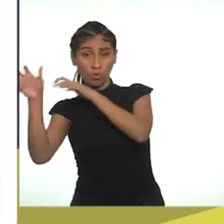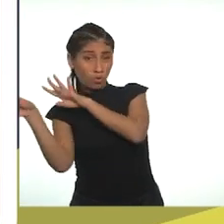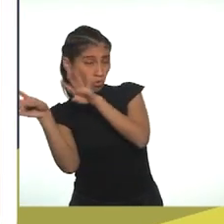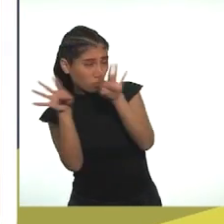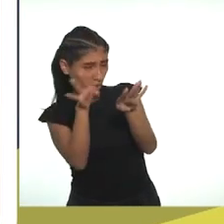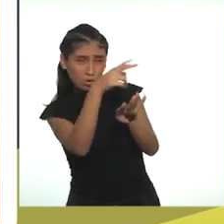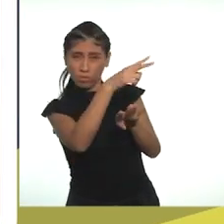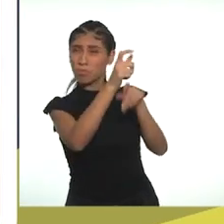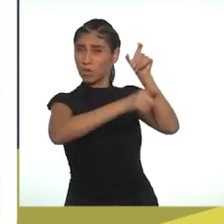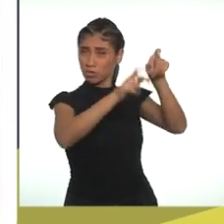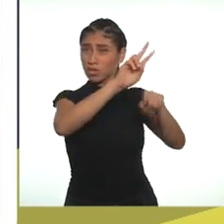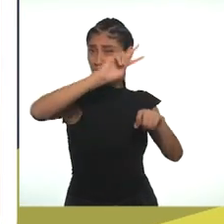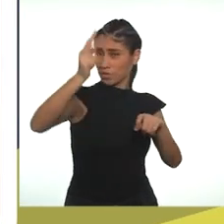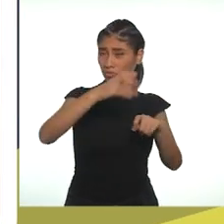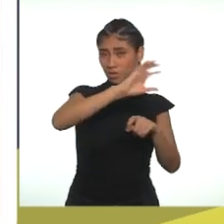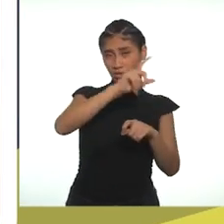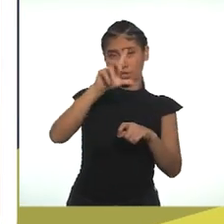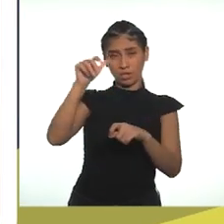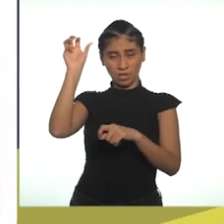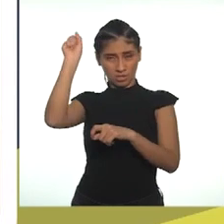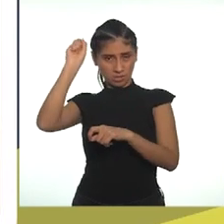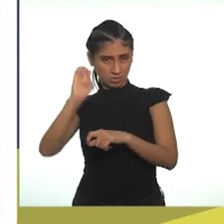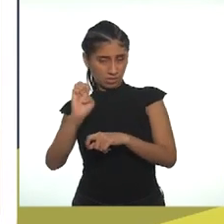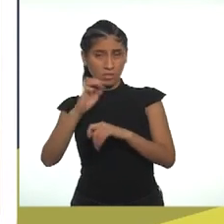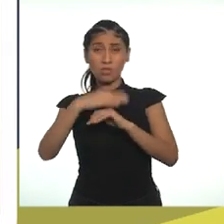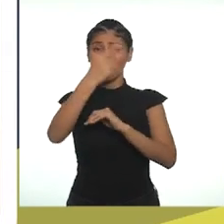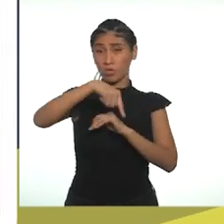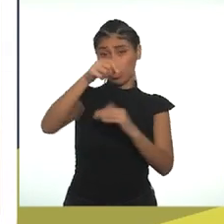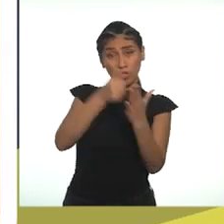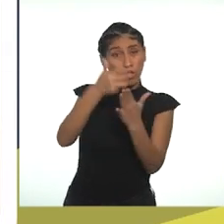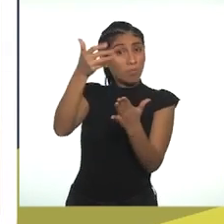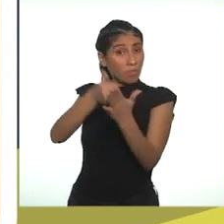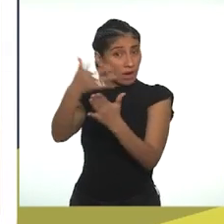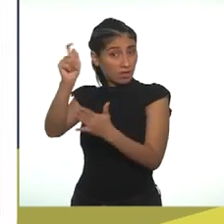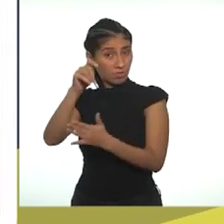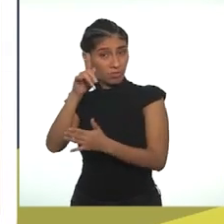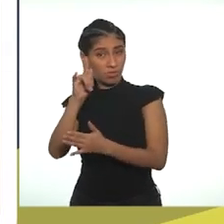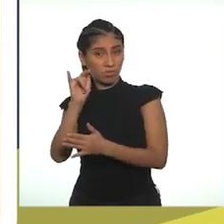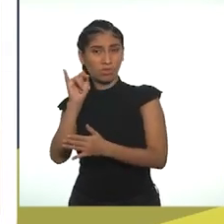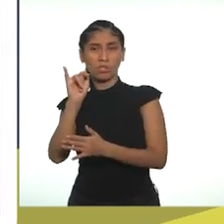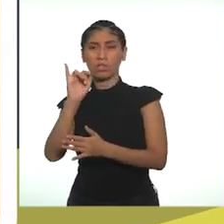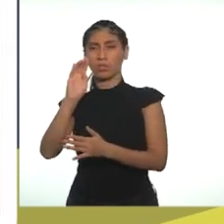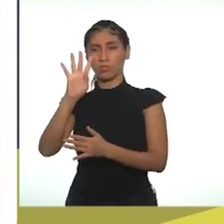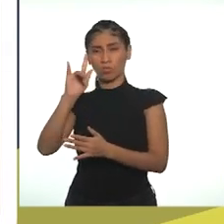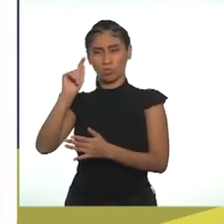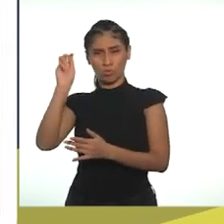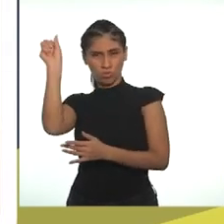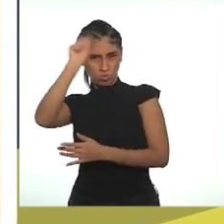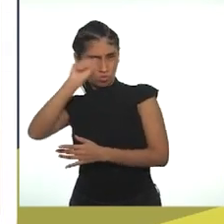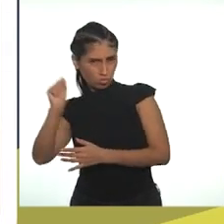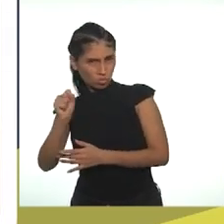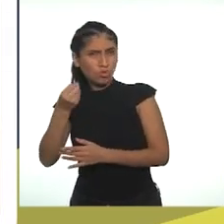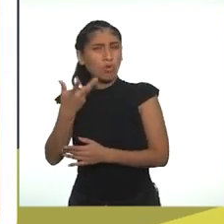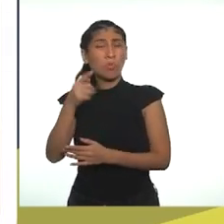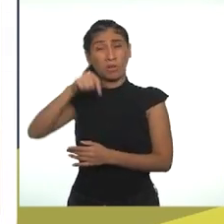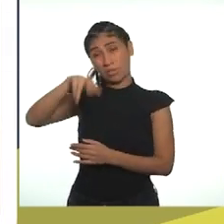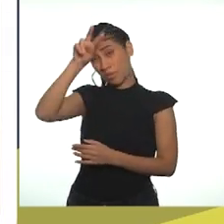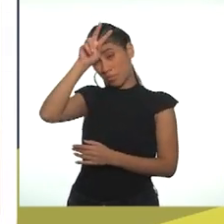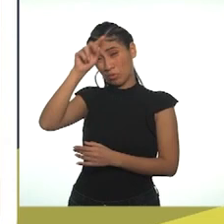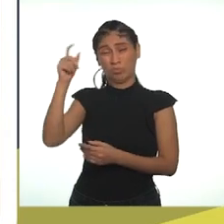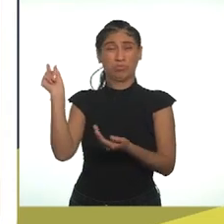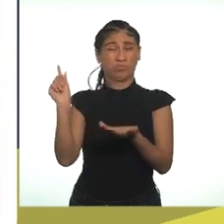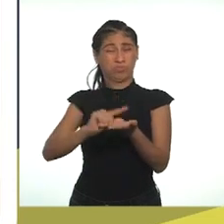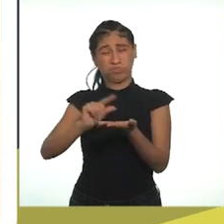siguieron pagando tributo por muchas décadas después de 1821, debido a que el Perú pasó por una fuerte crisis